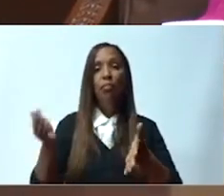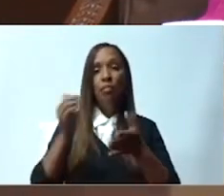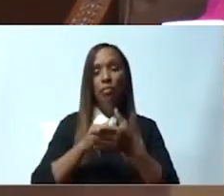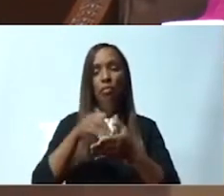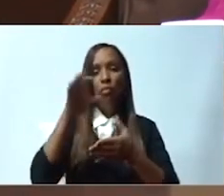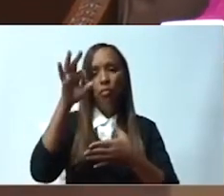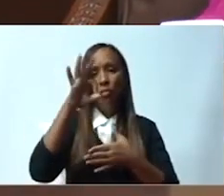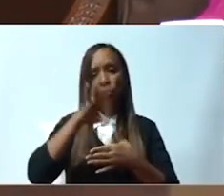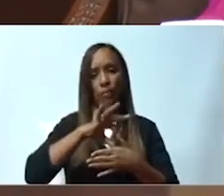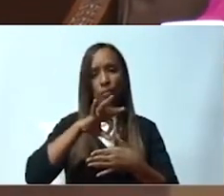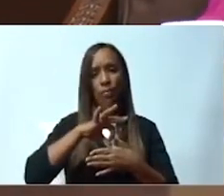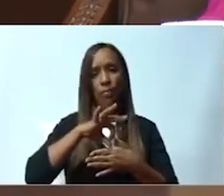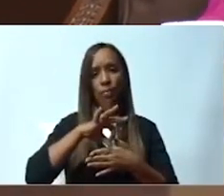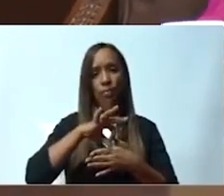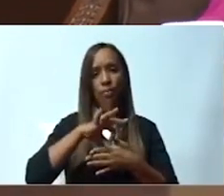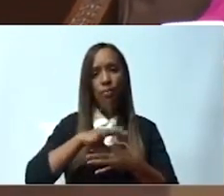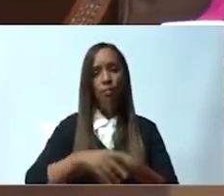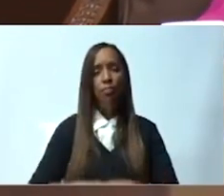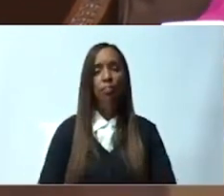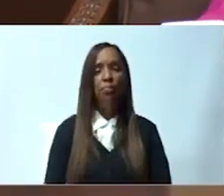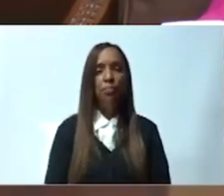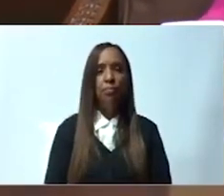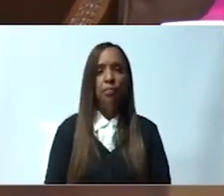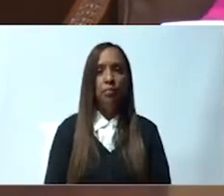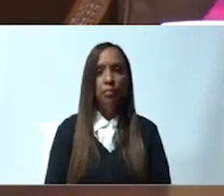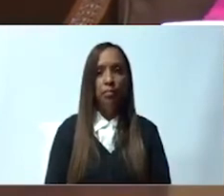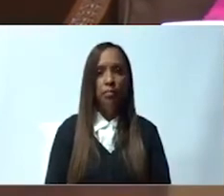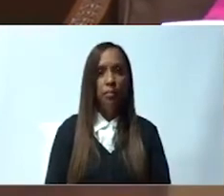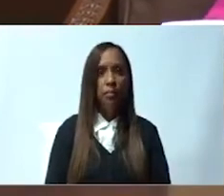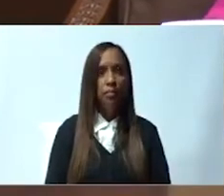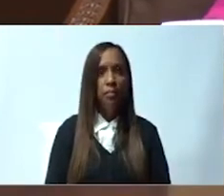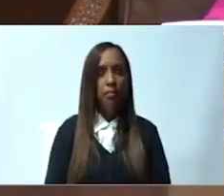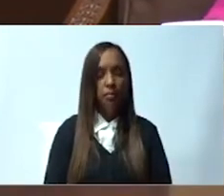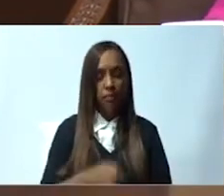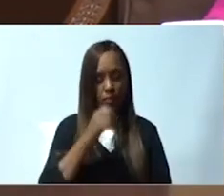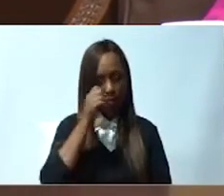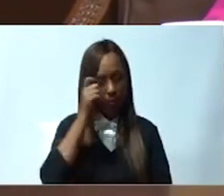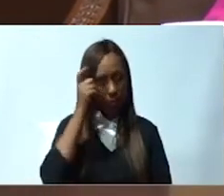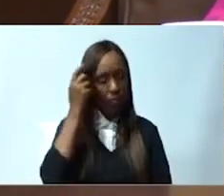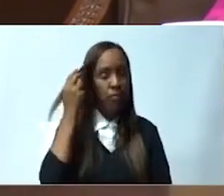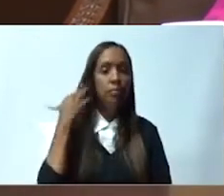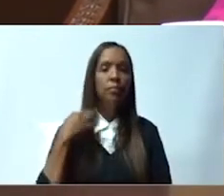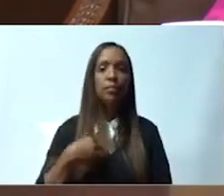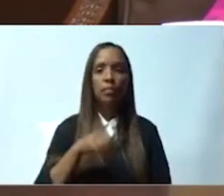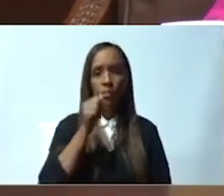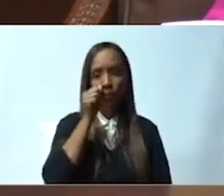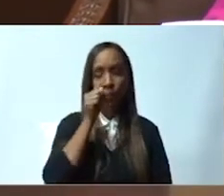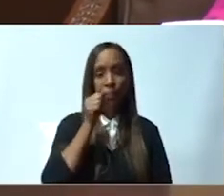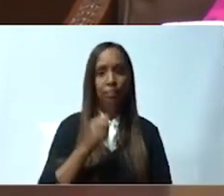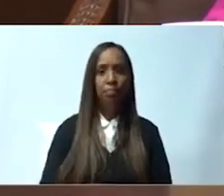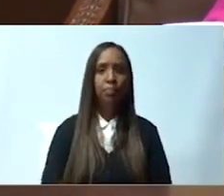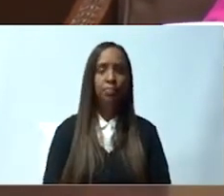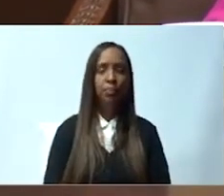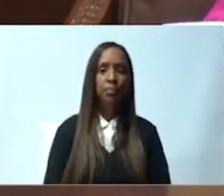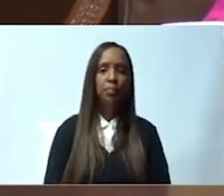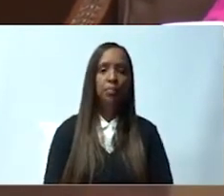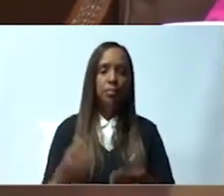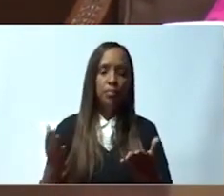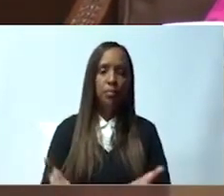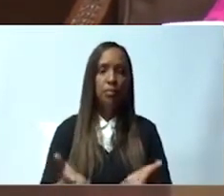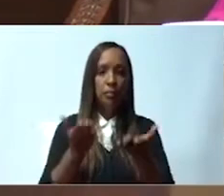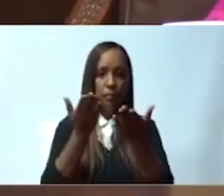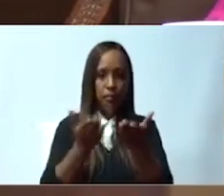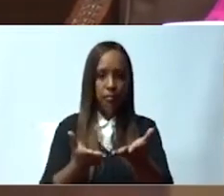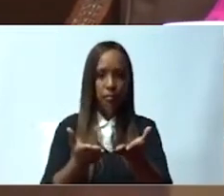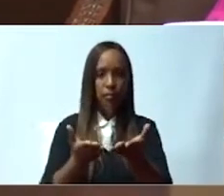De nuevo. Si le estamos diciendo. Bien. Someto el